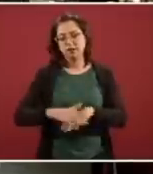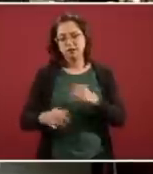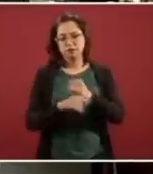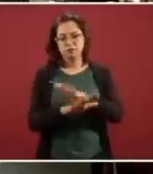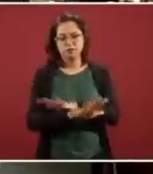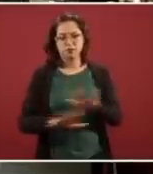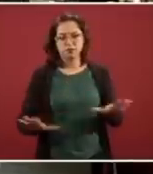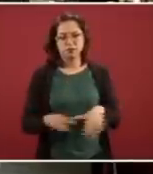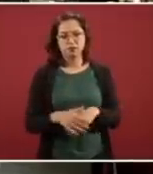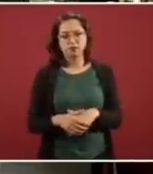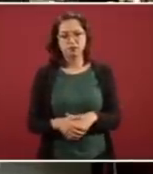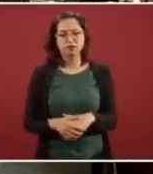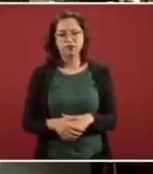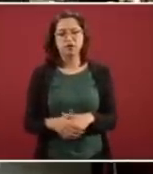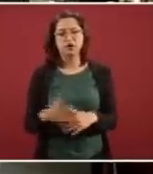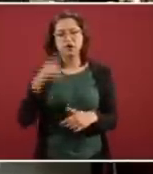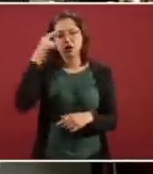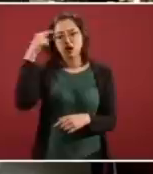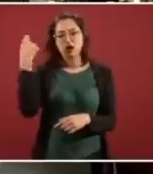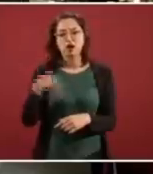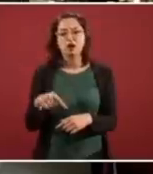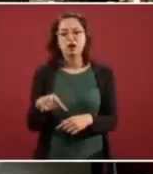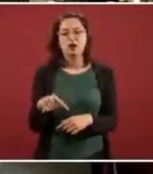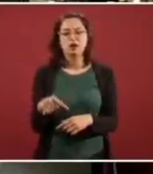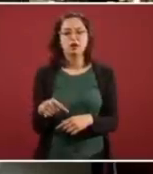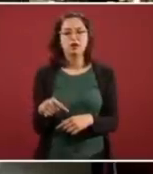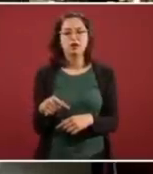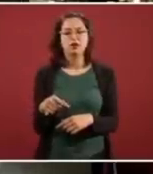¿Sí? Nada más para que